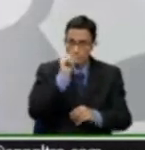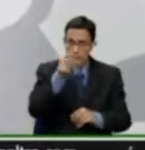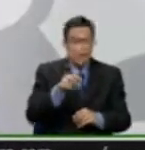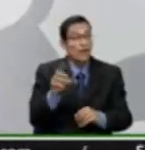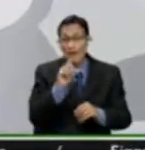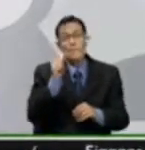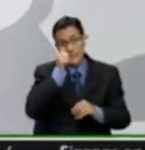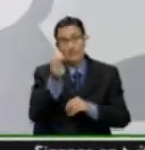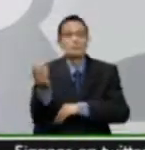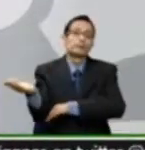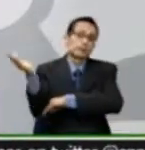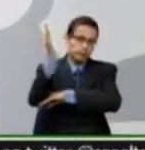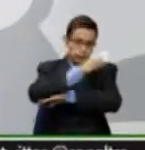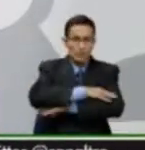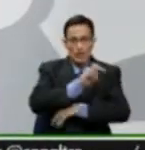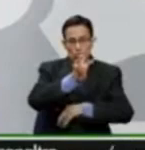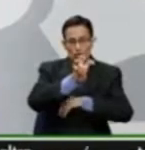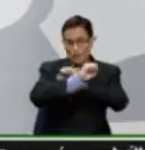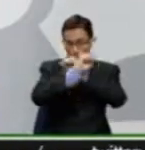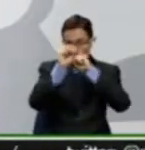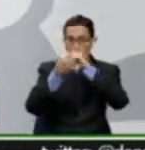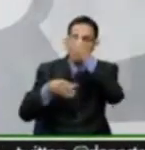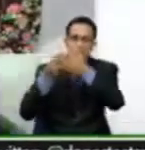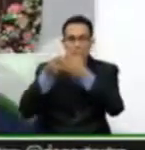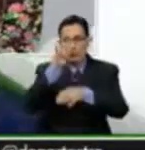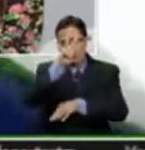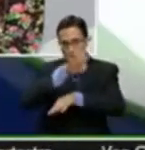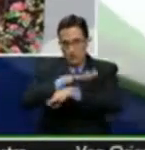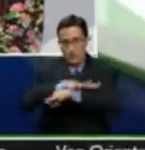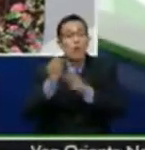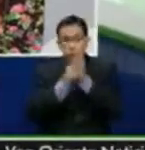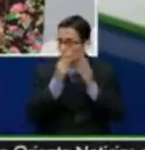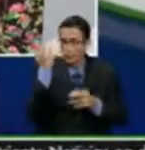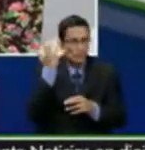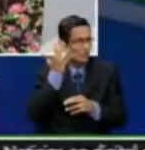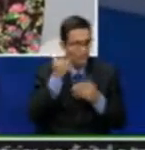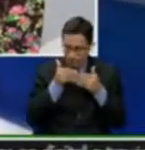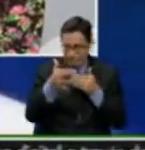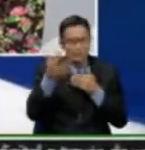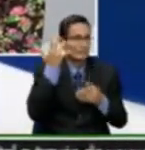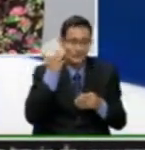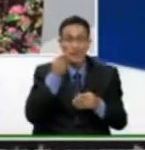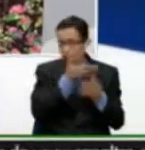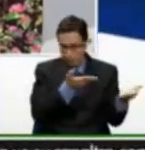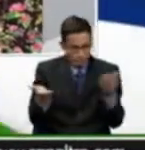Mañana tenemos una jornada de 8 a 4. Pero todos los días es de vacunación, así que para que por favor se acerquen y